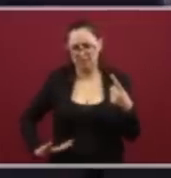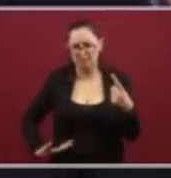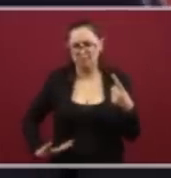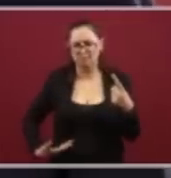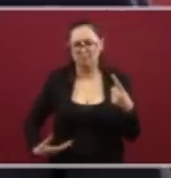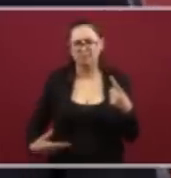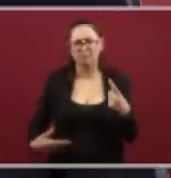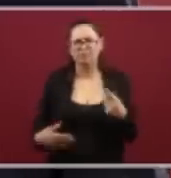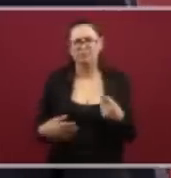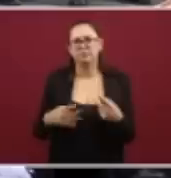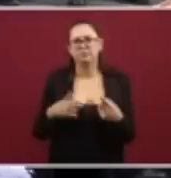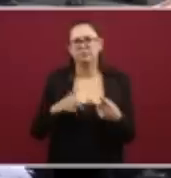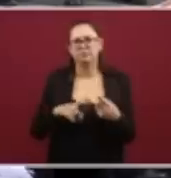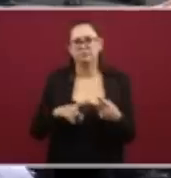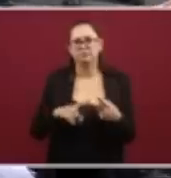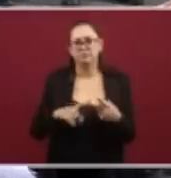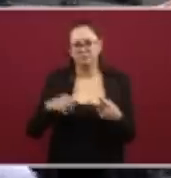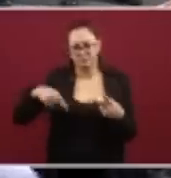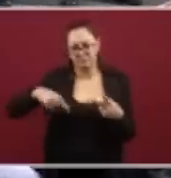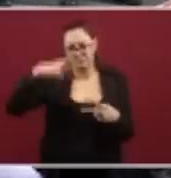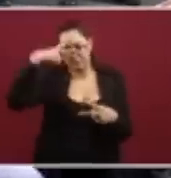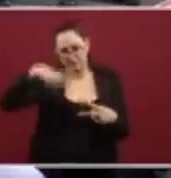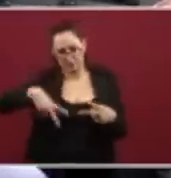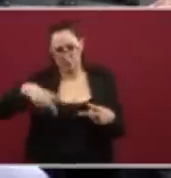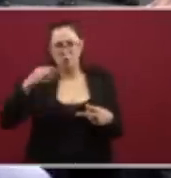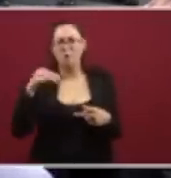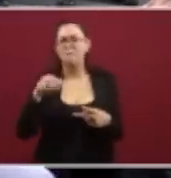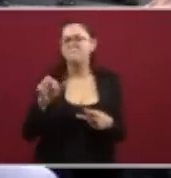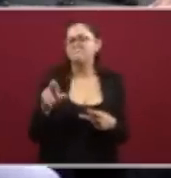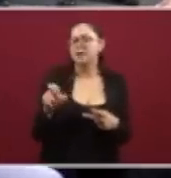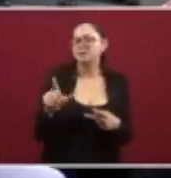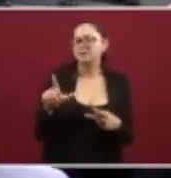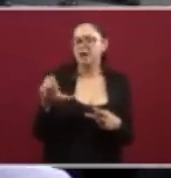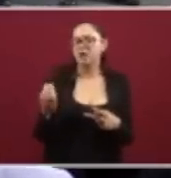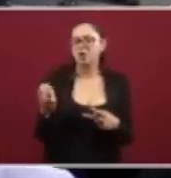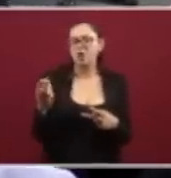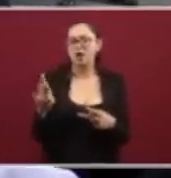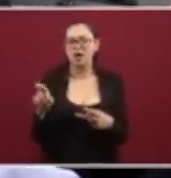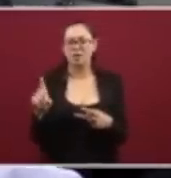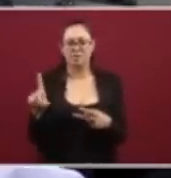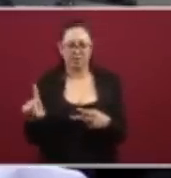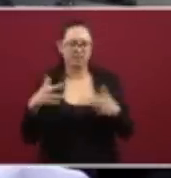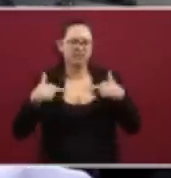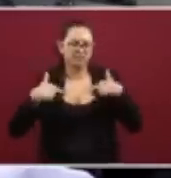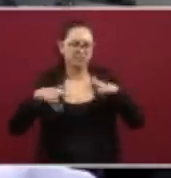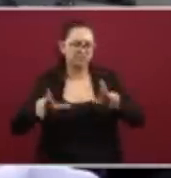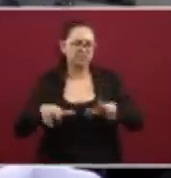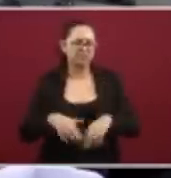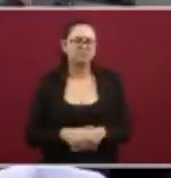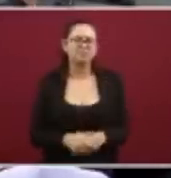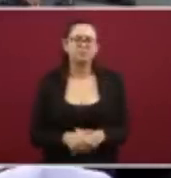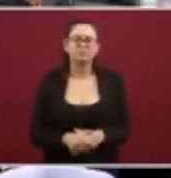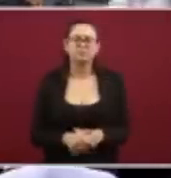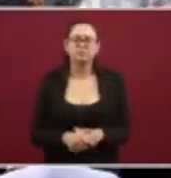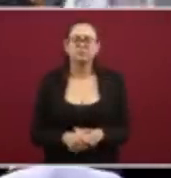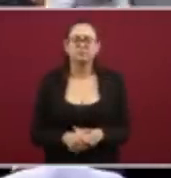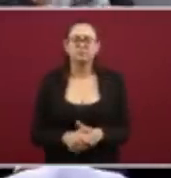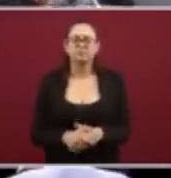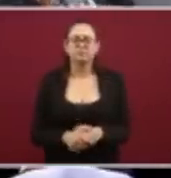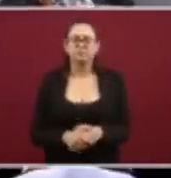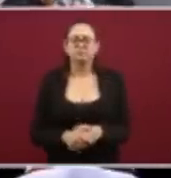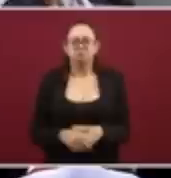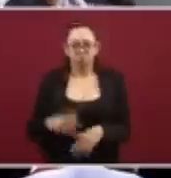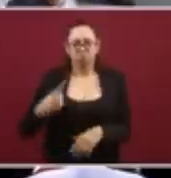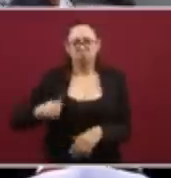y marcelo gratis es nuestro representante estamos